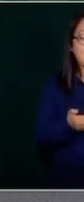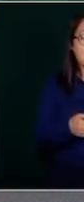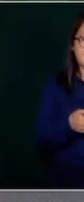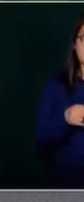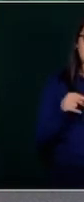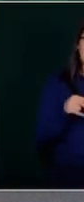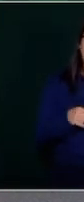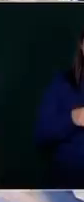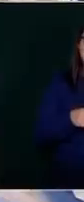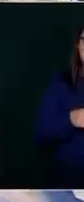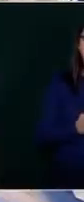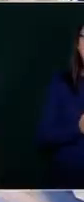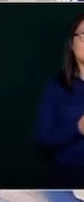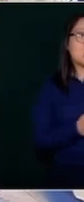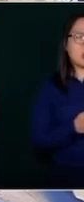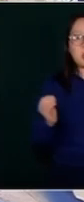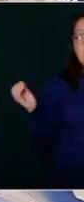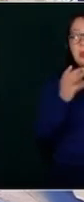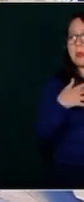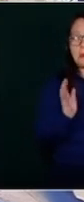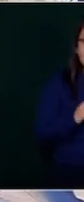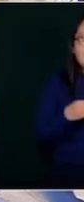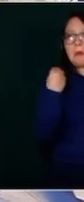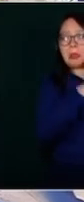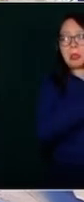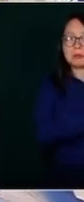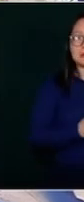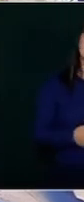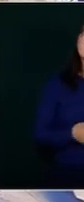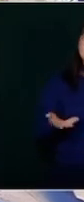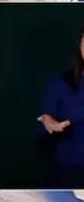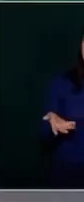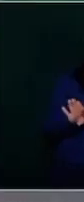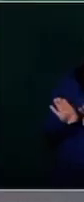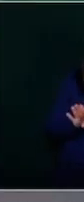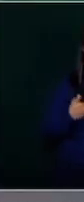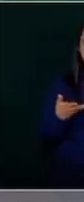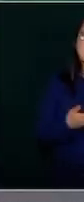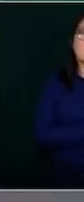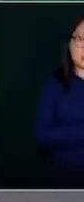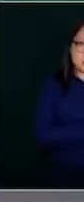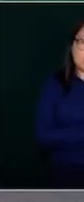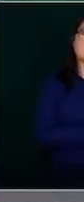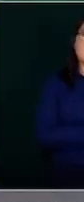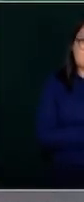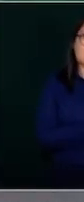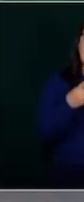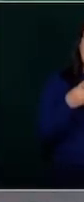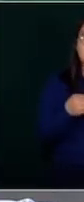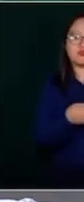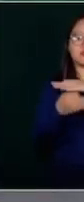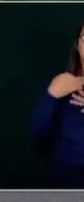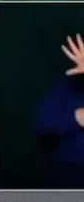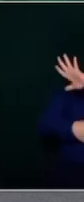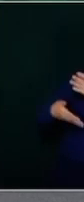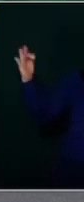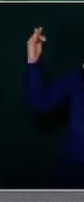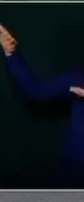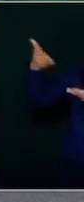y esta nave que estaba abandonada con ese potencial veracruz pues todo esto las